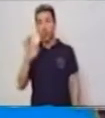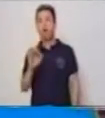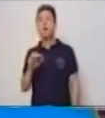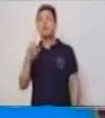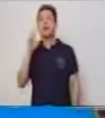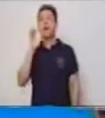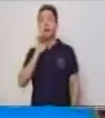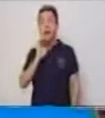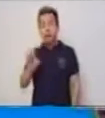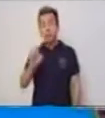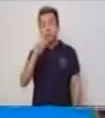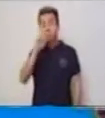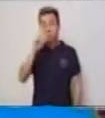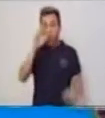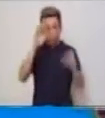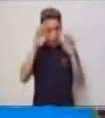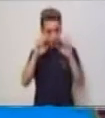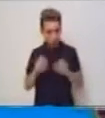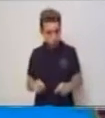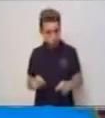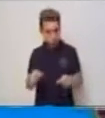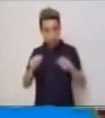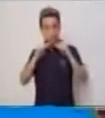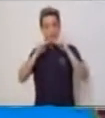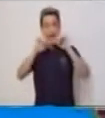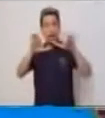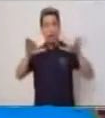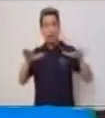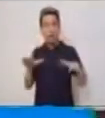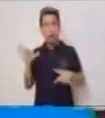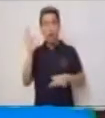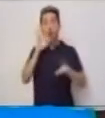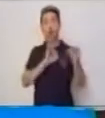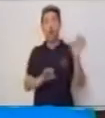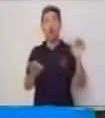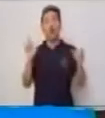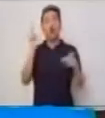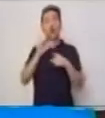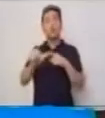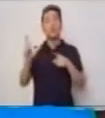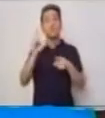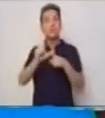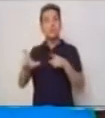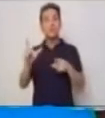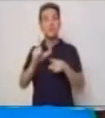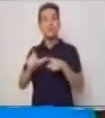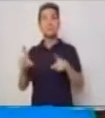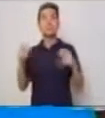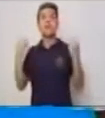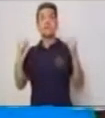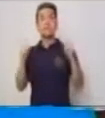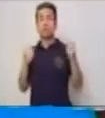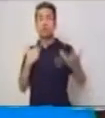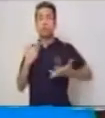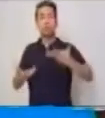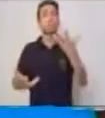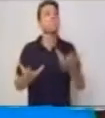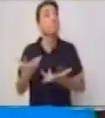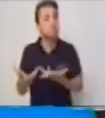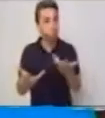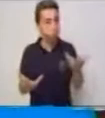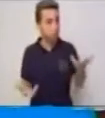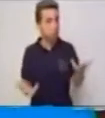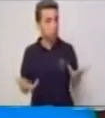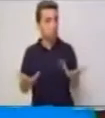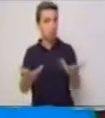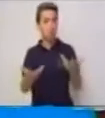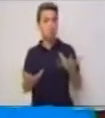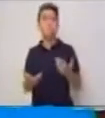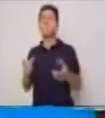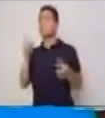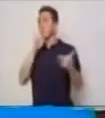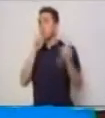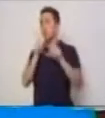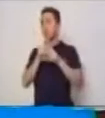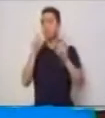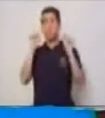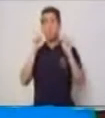animal o cosa que está haciendo la acción. Un sujeto puede ser un sustantivo común,